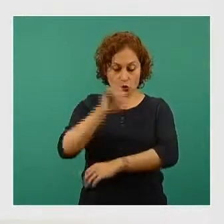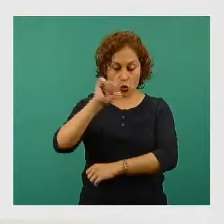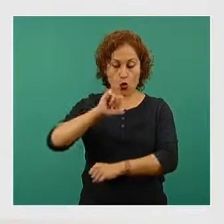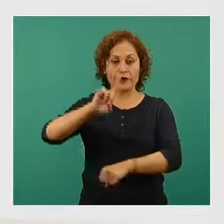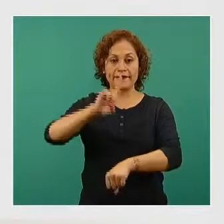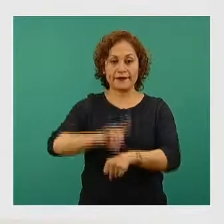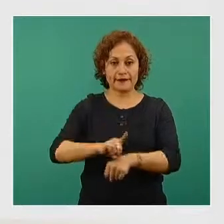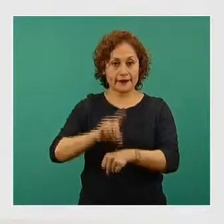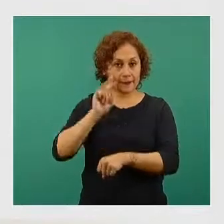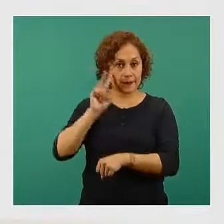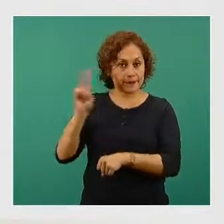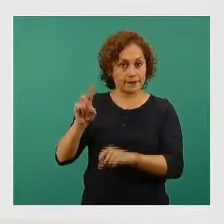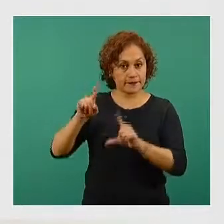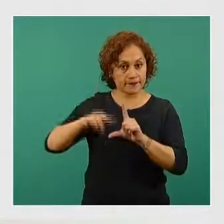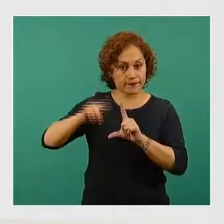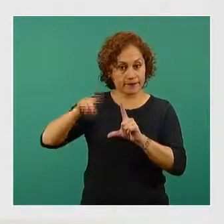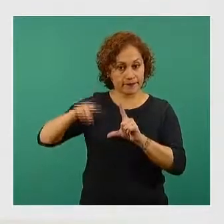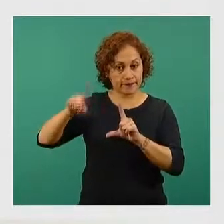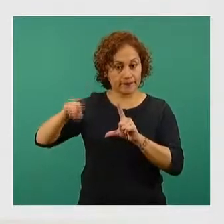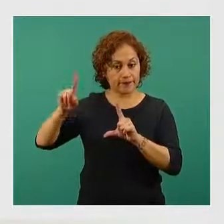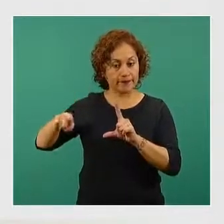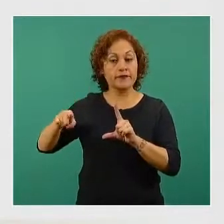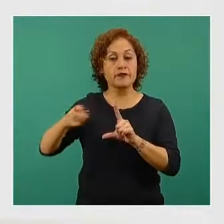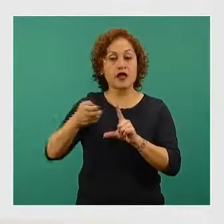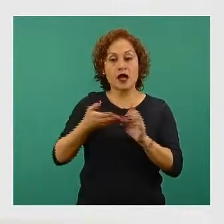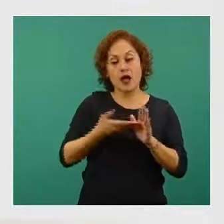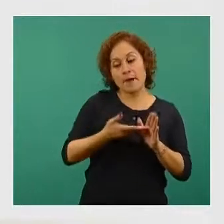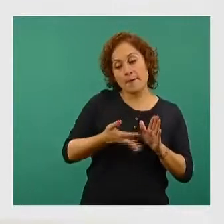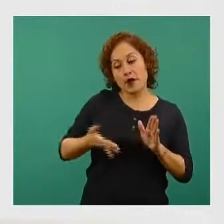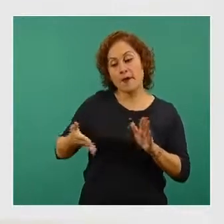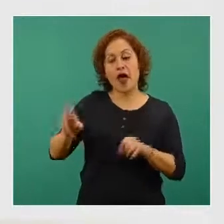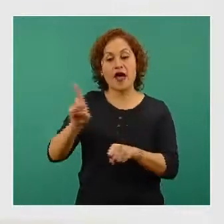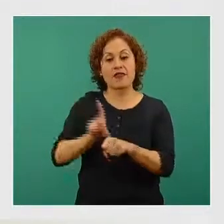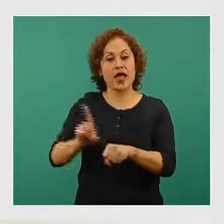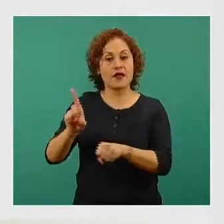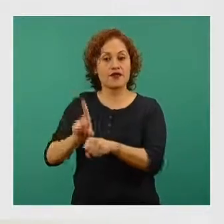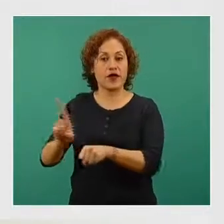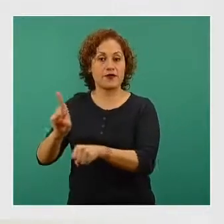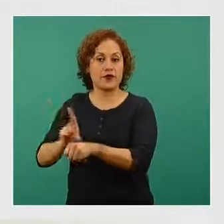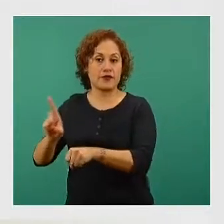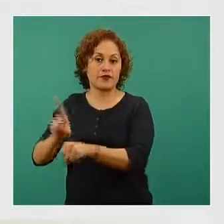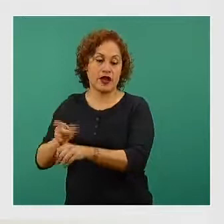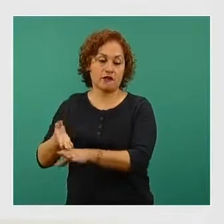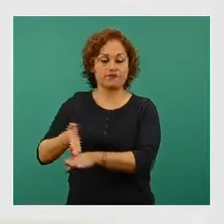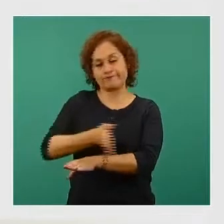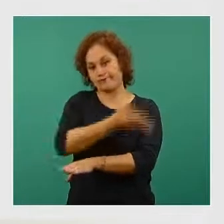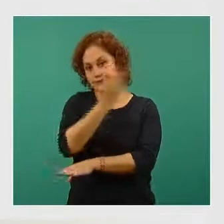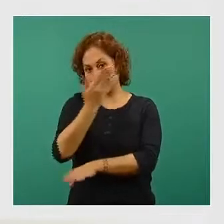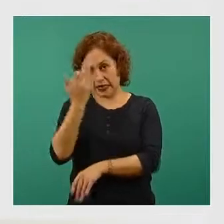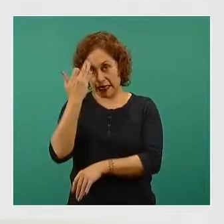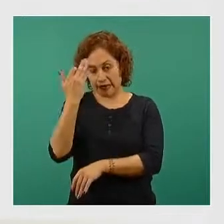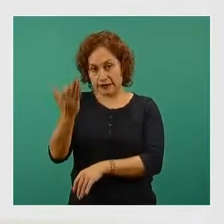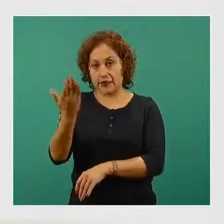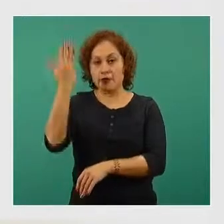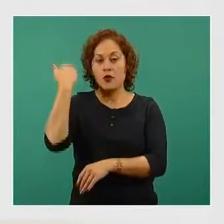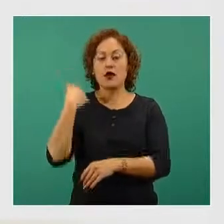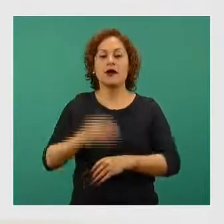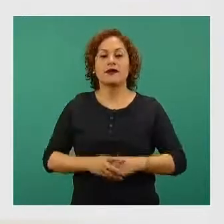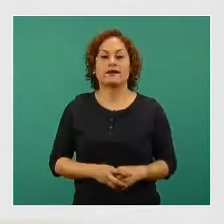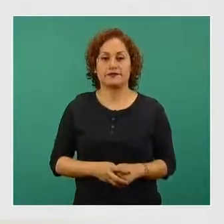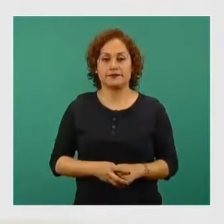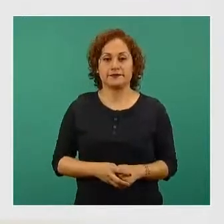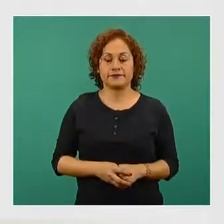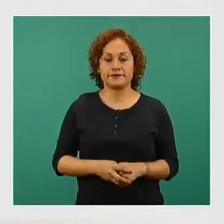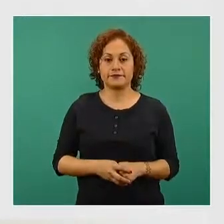previas o en las columnas previas para cada día podemos ver obviamente el comportamiento y el avance que ha tenido la Estrategia Nacional